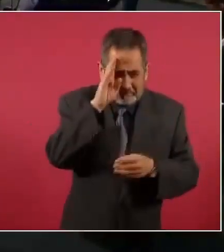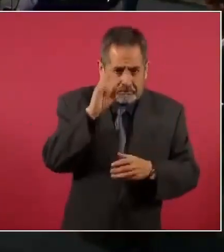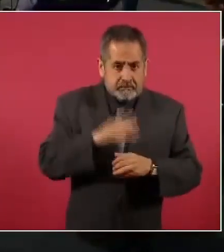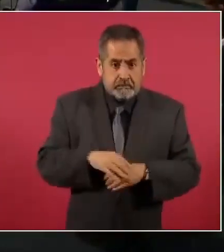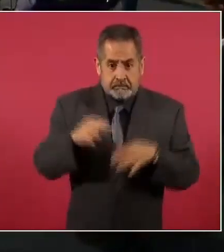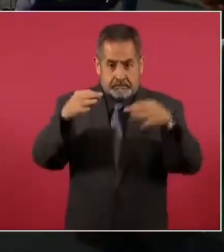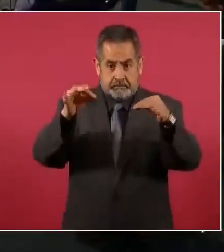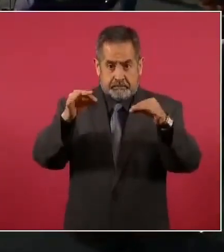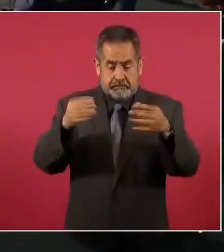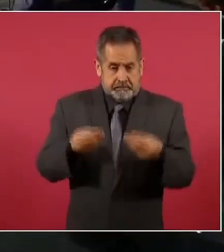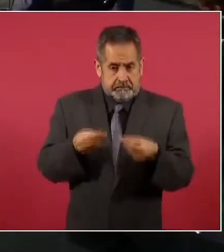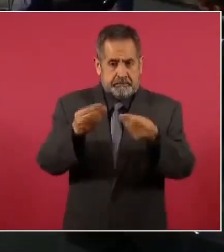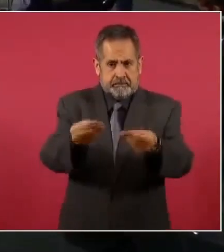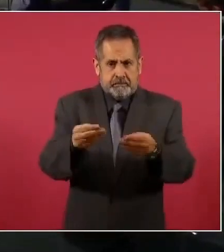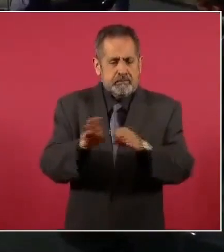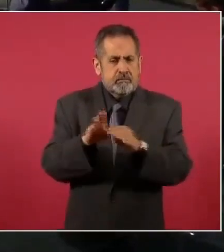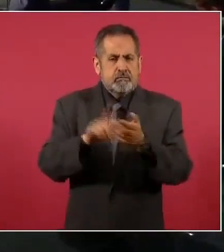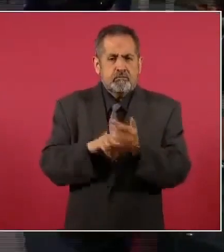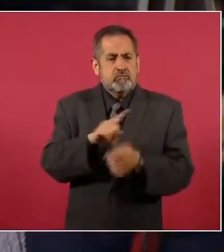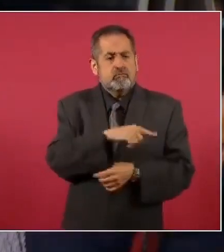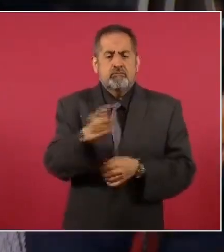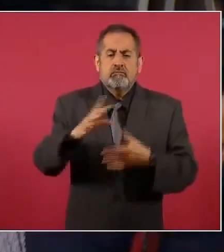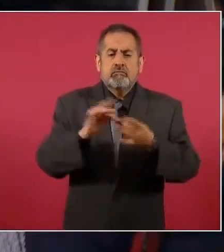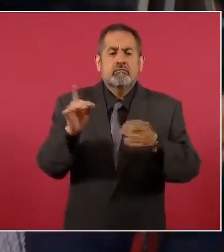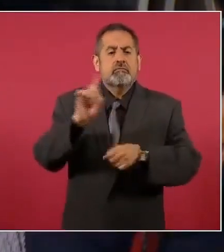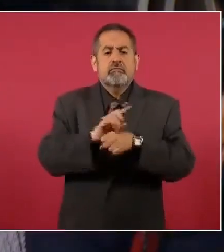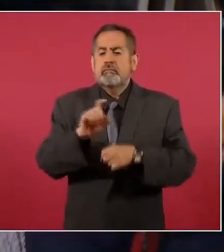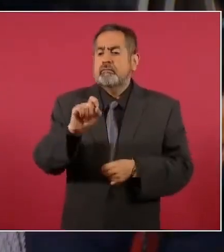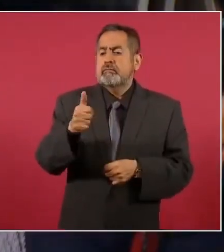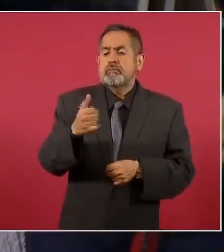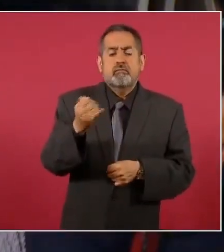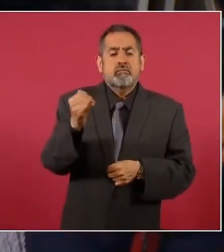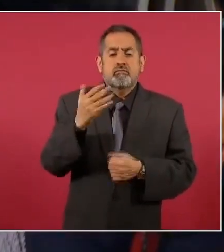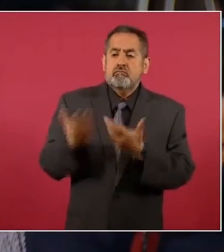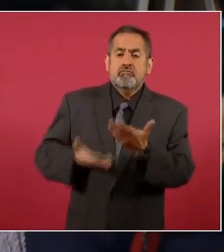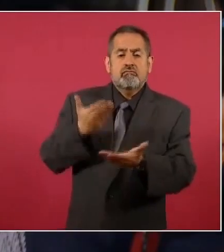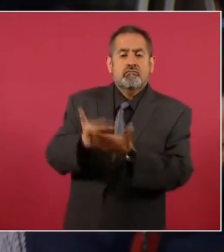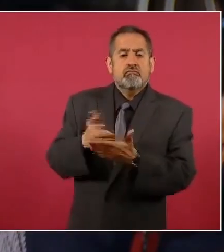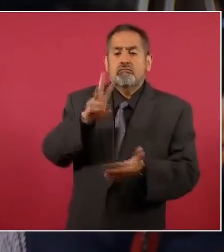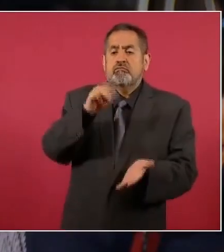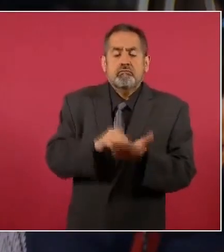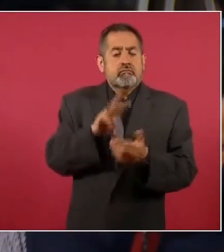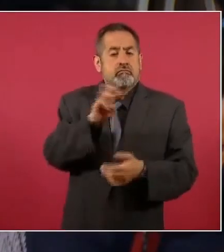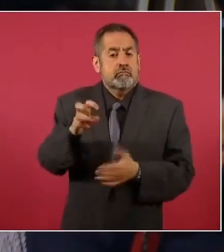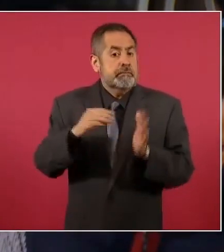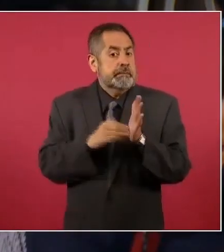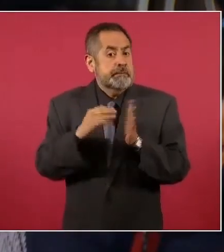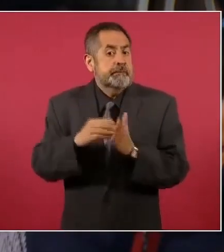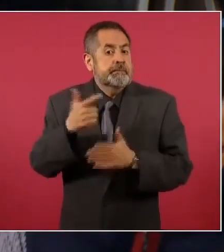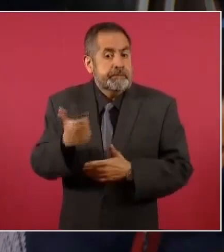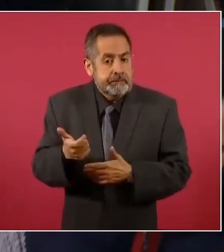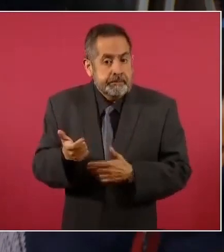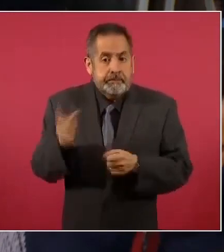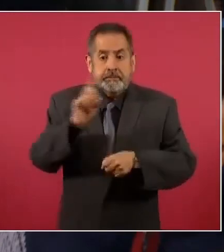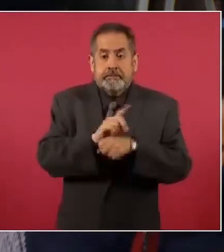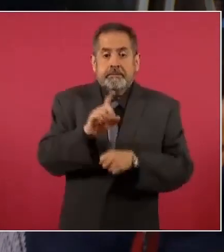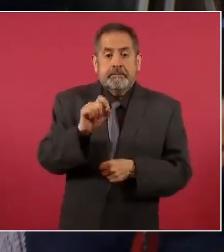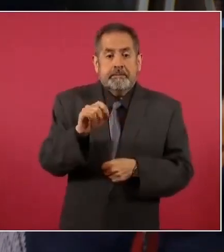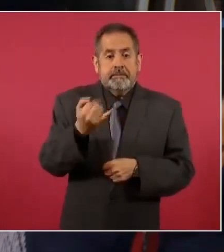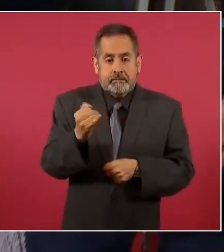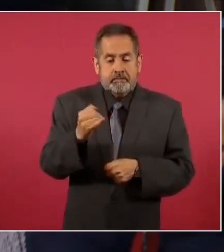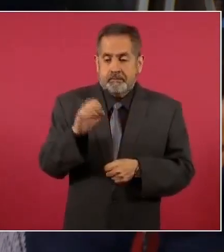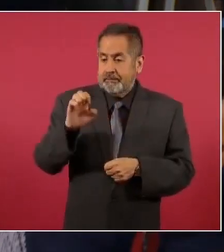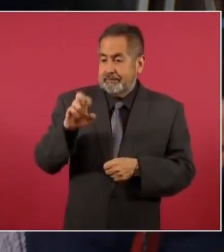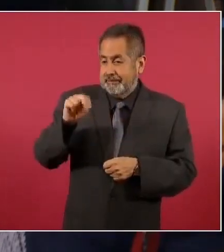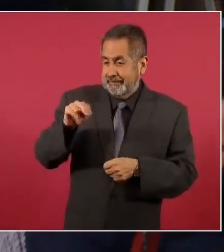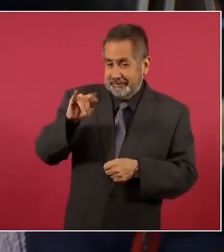hojas y a ver cómo le explican a usted que el 26 de junio presentan una propuesta económica por 3.300 millones de pesos y el 20 de junio